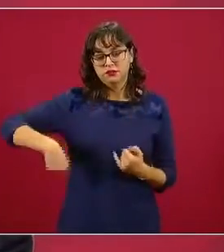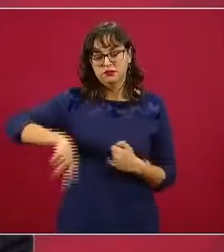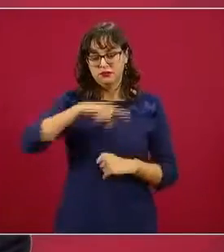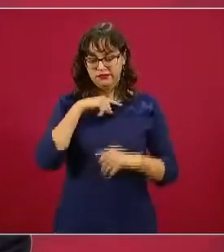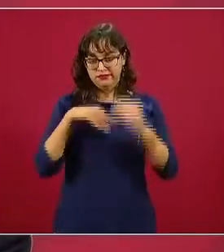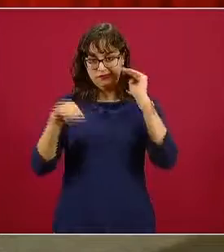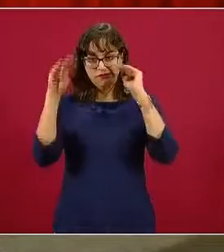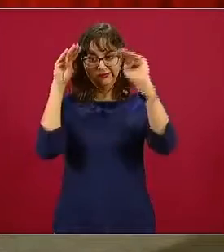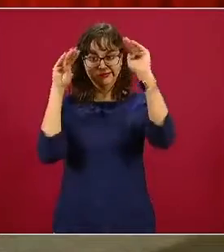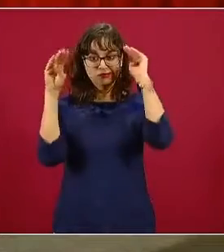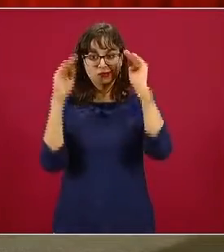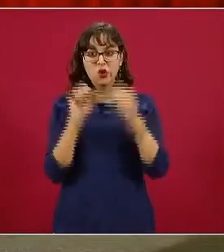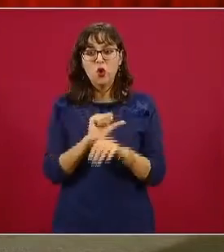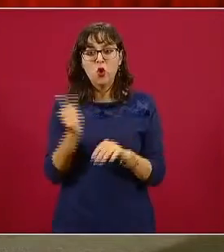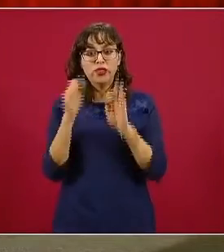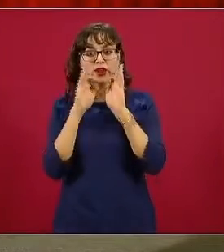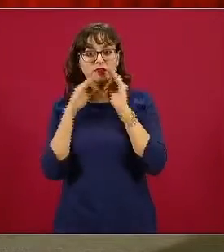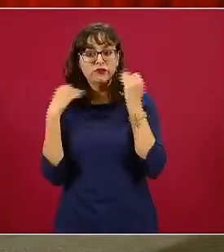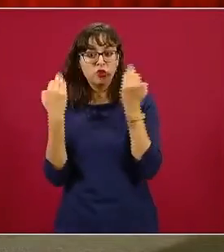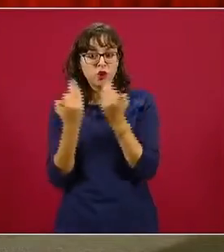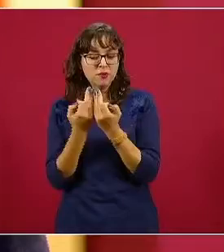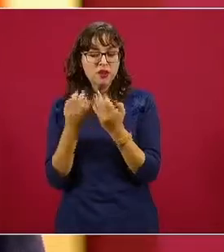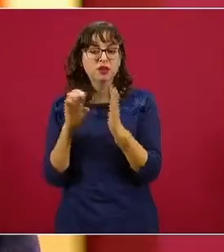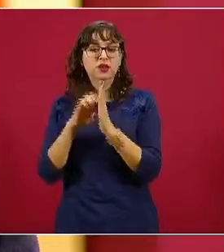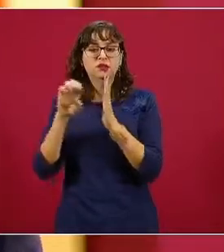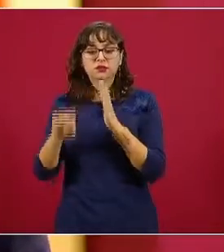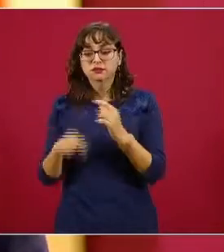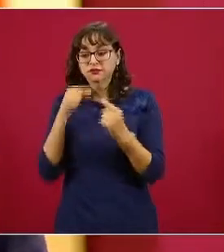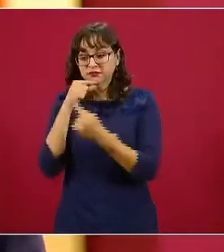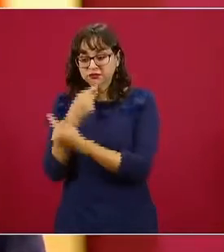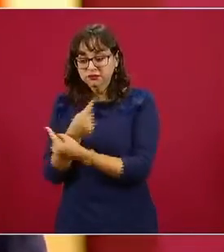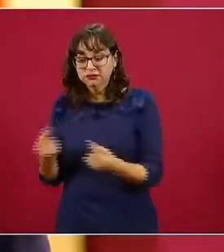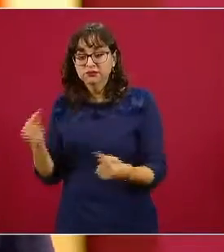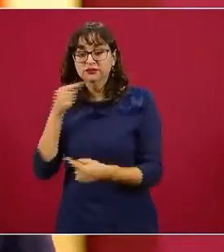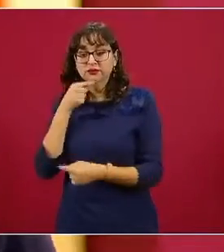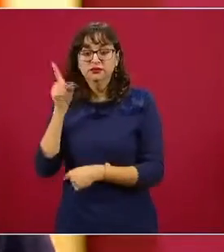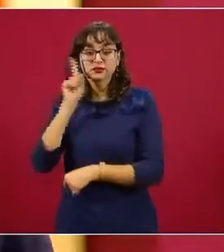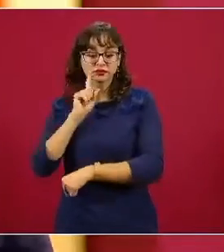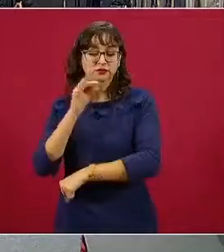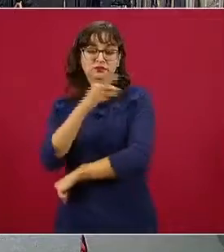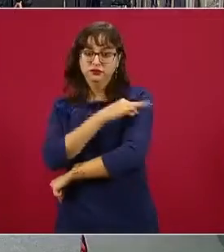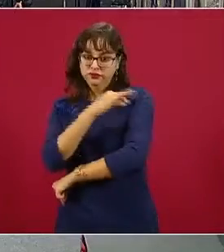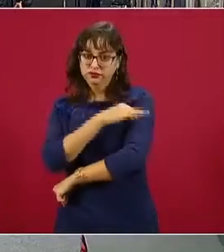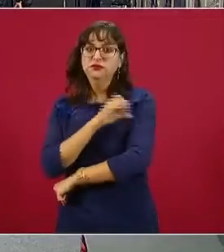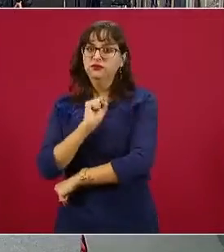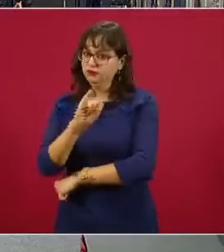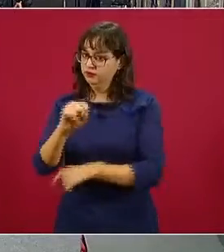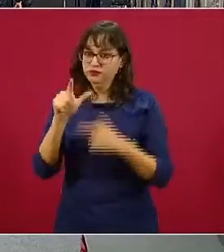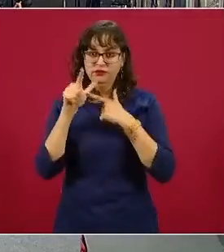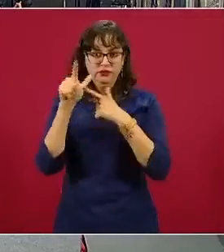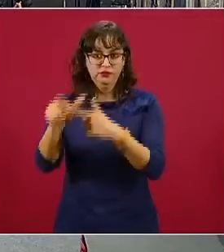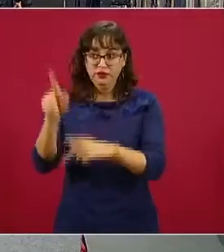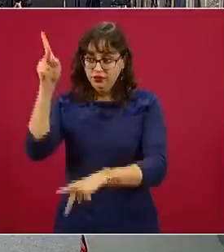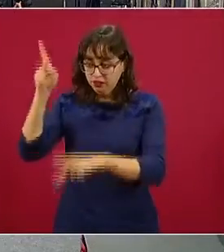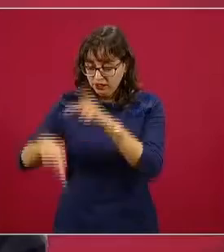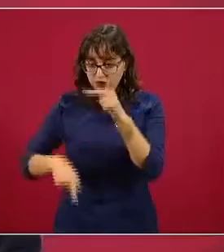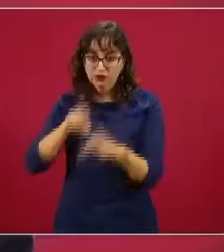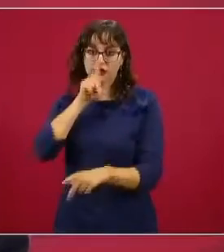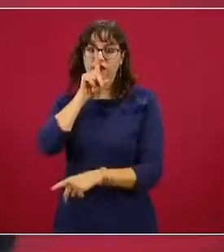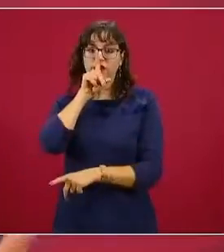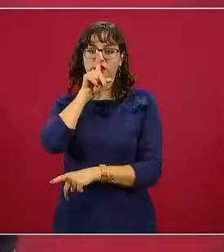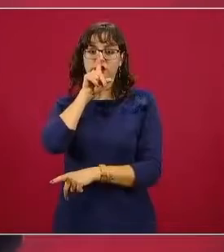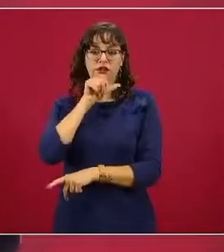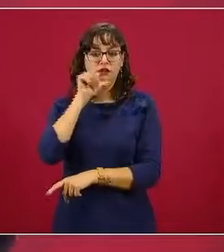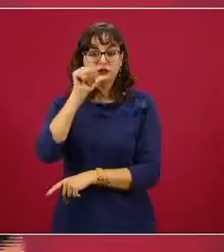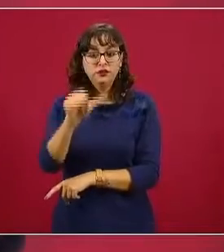se continuaran, por ejemplo la vacunación en niños y niñas, esto siguió, en ningún momento se interrumpió, pero